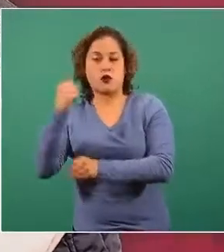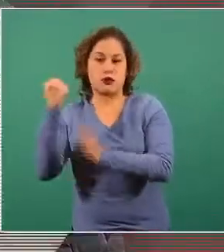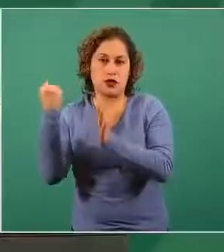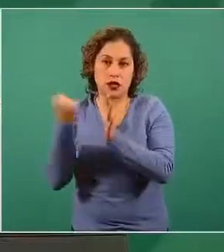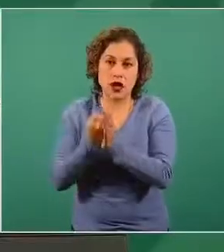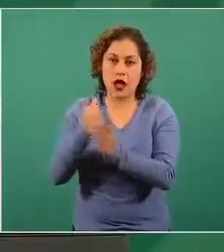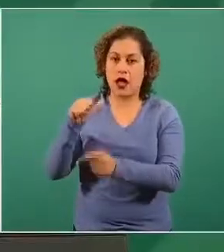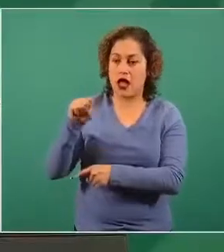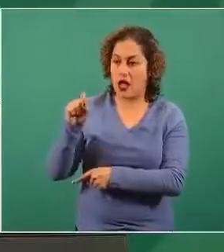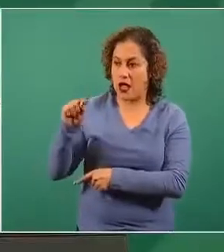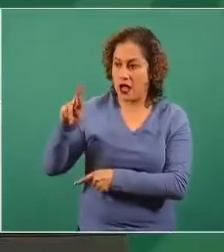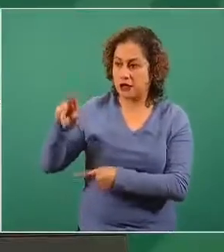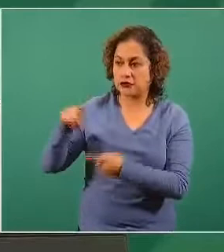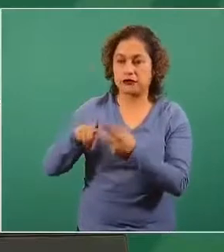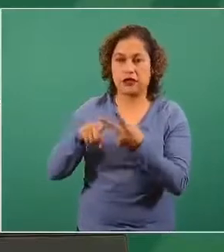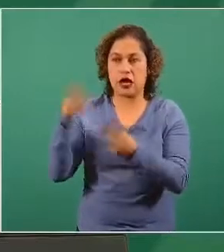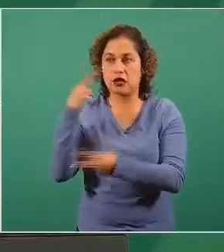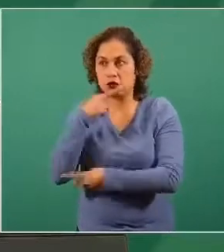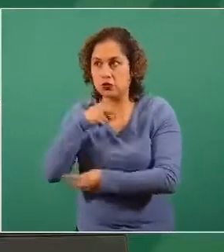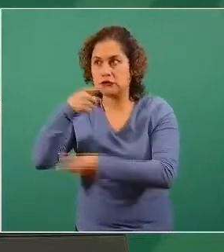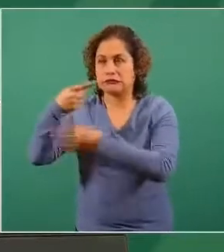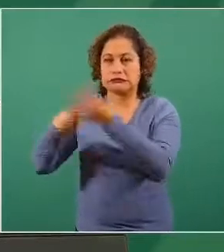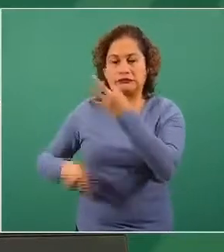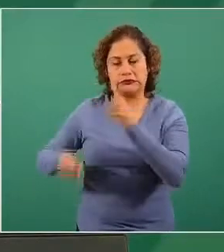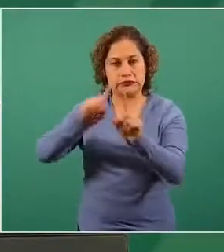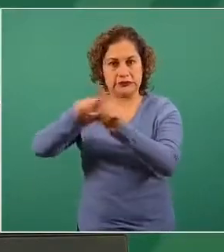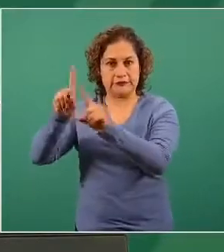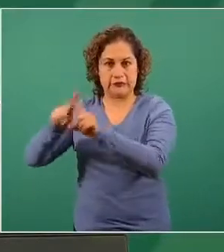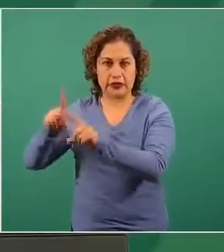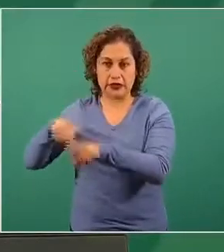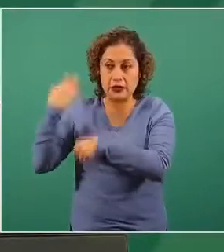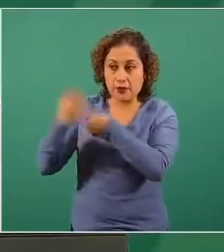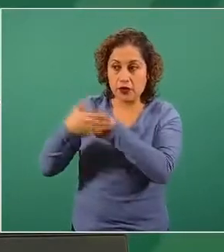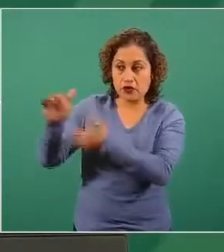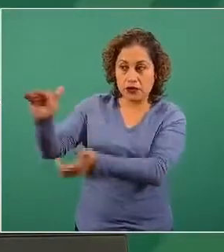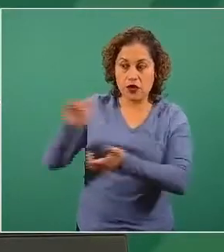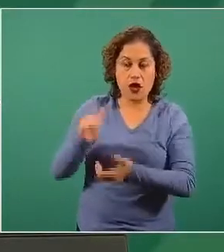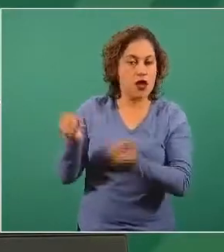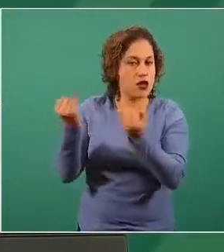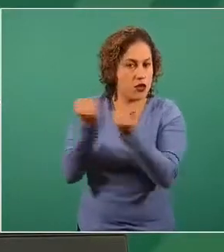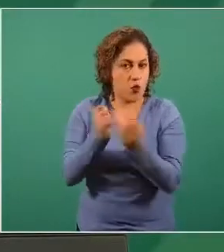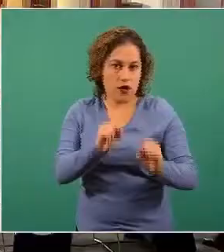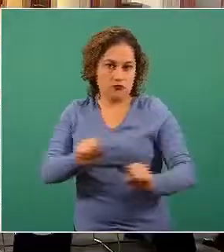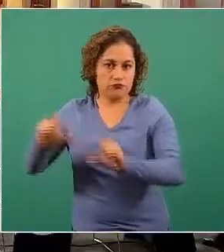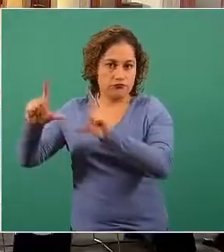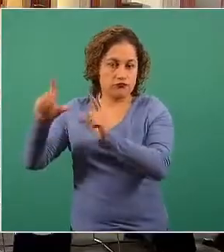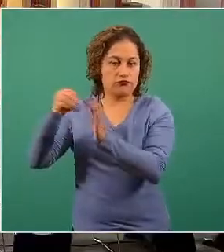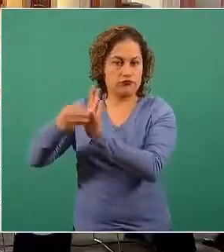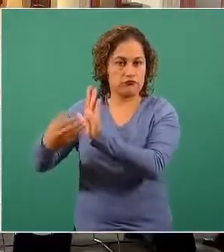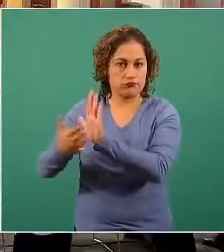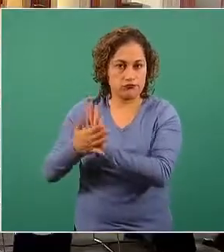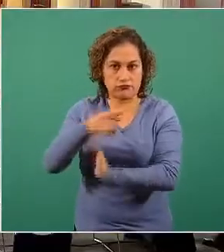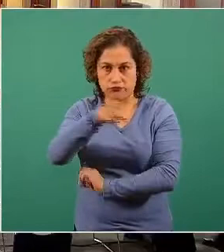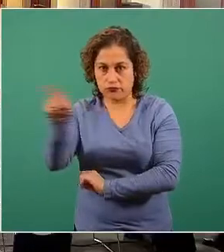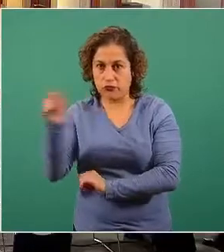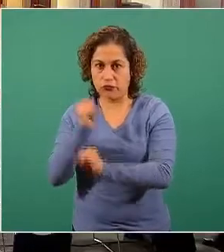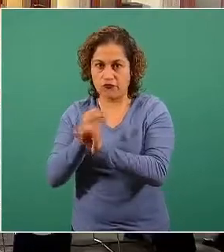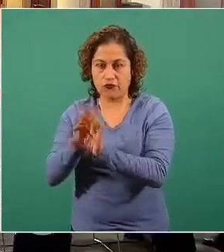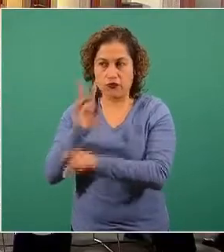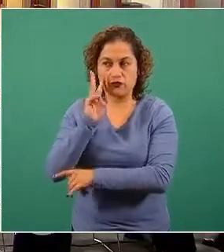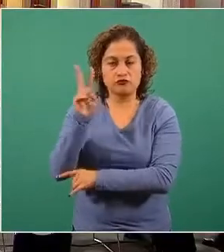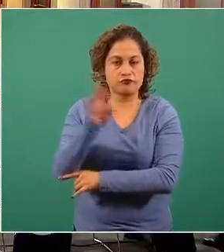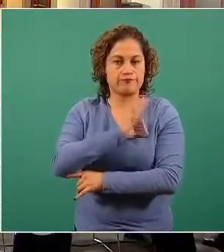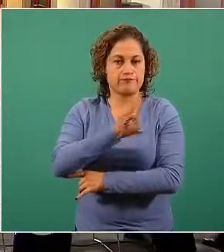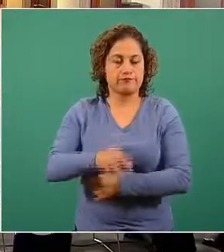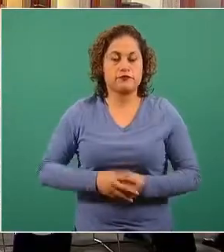V y para todas las vacunas que vayamos teniendo en nuestro programa de vacunación. Era lo que le iba a preguntar precisamente,